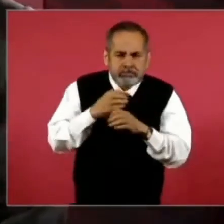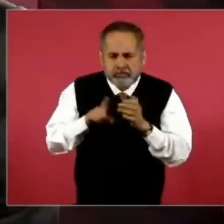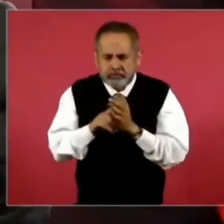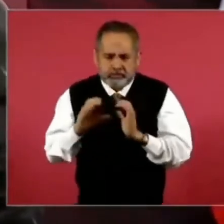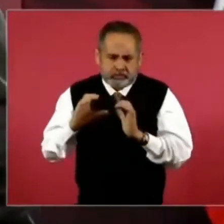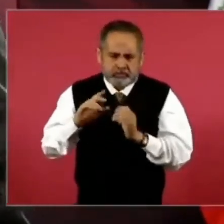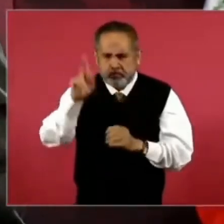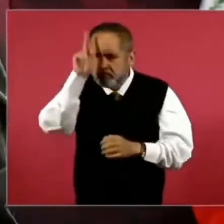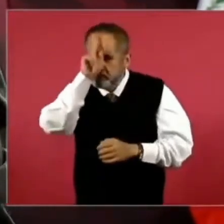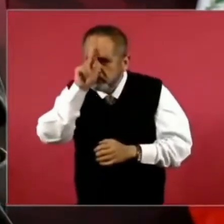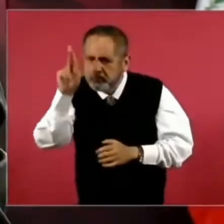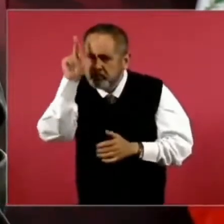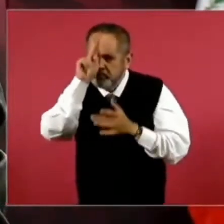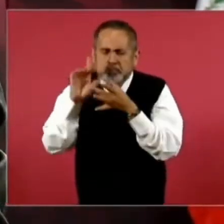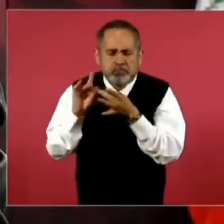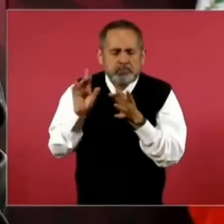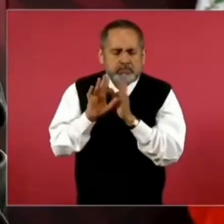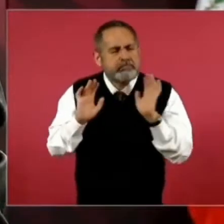sigilo,